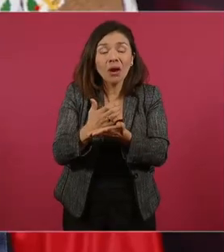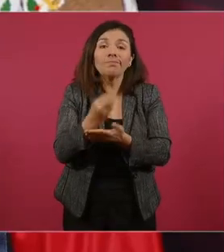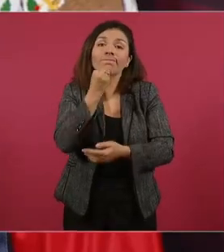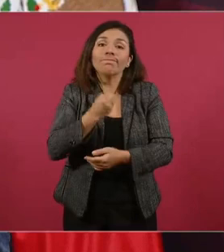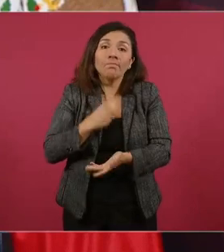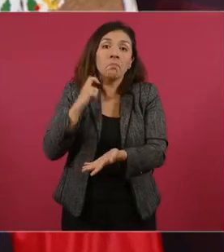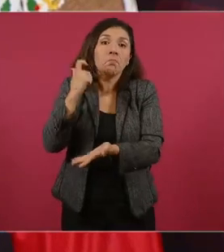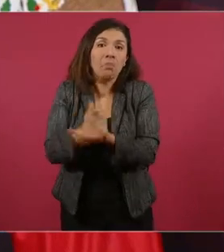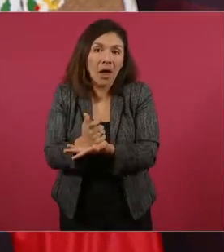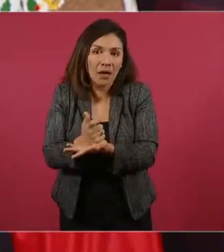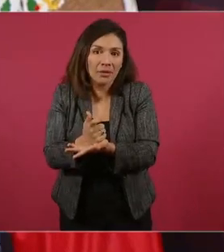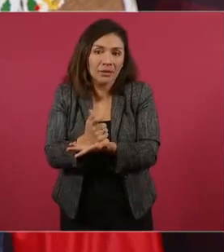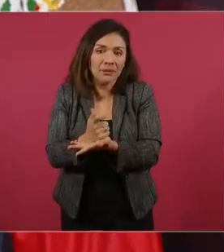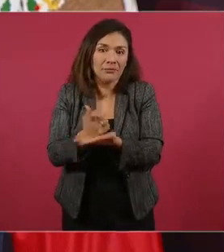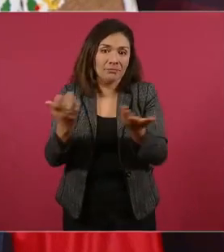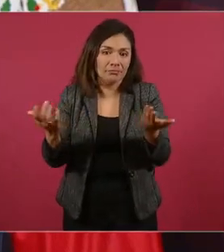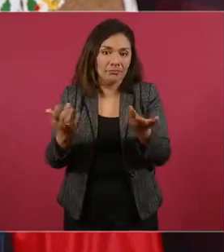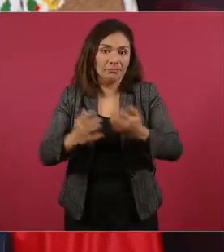Y es